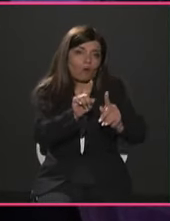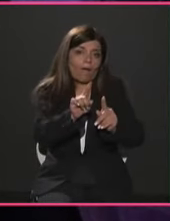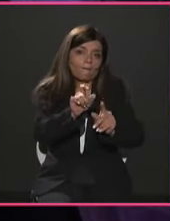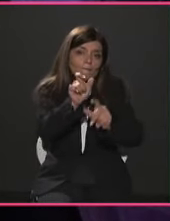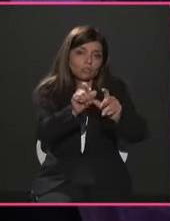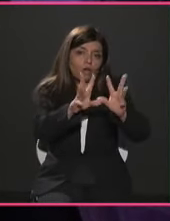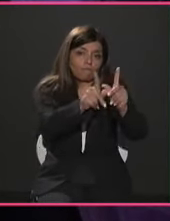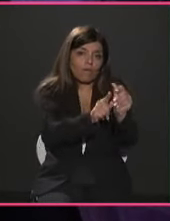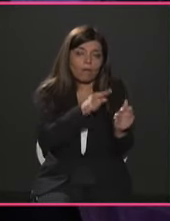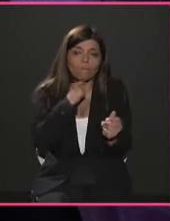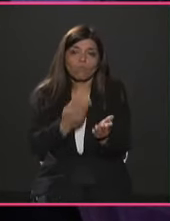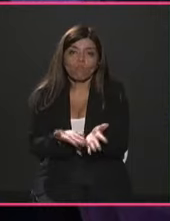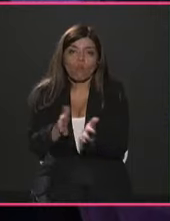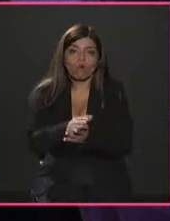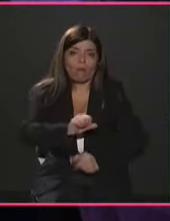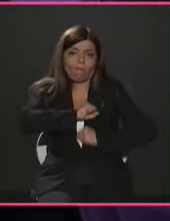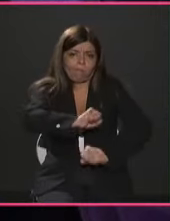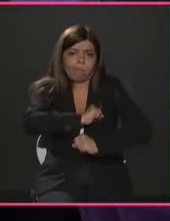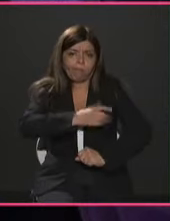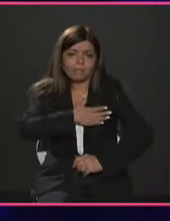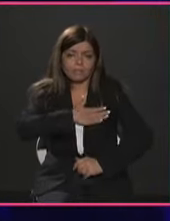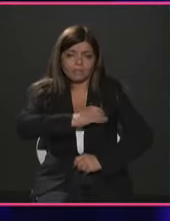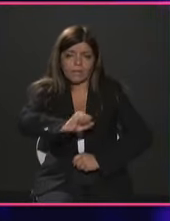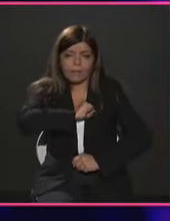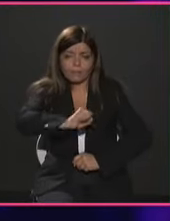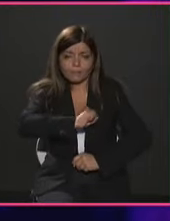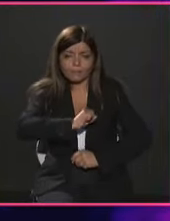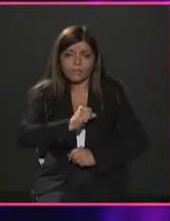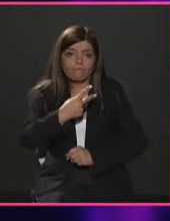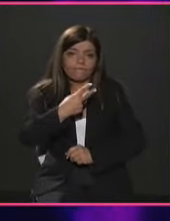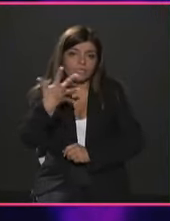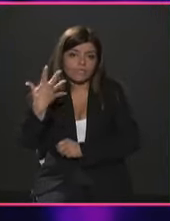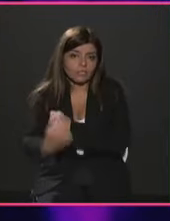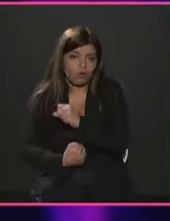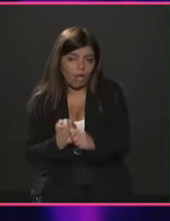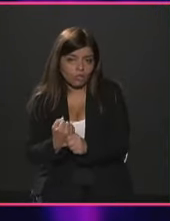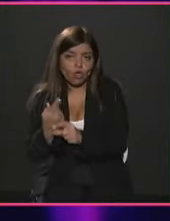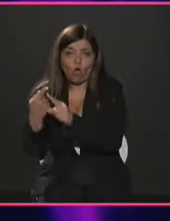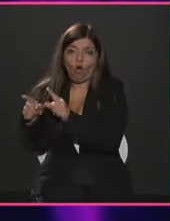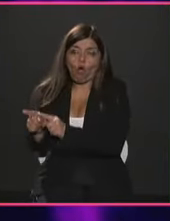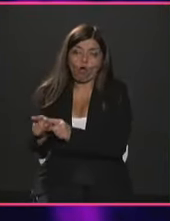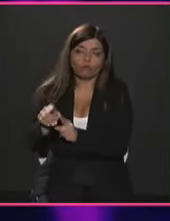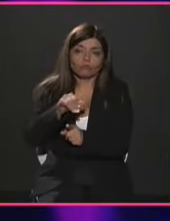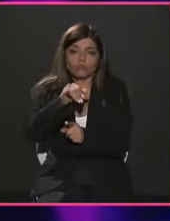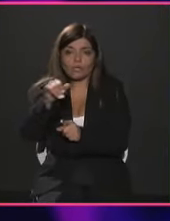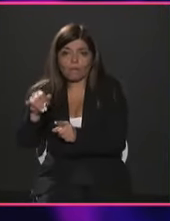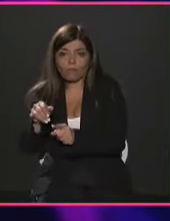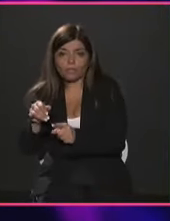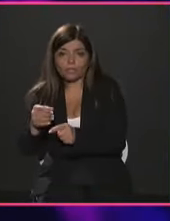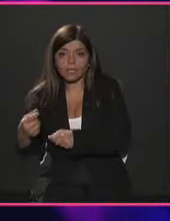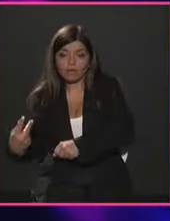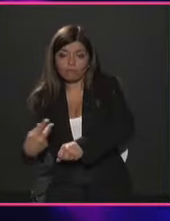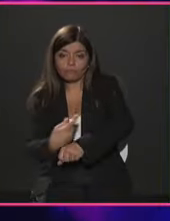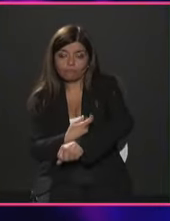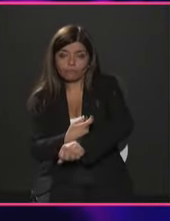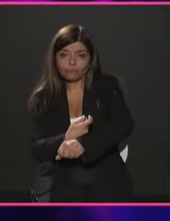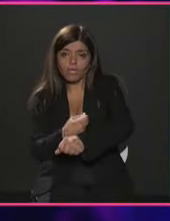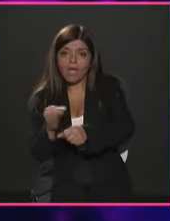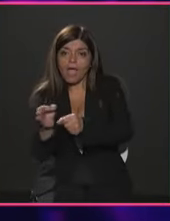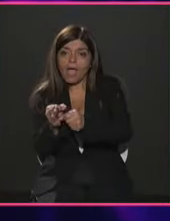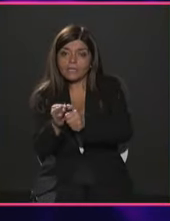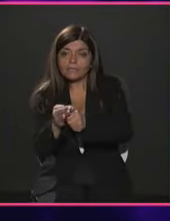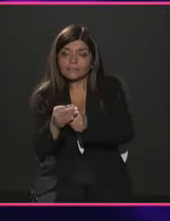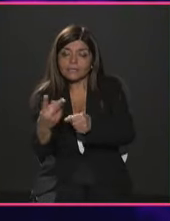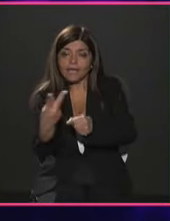de de ataques cardíacos a los 25 murieron otros luego de de aplicarse estas